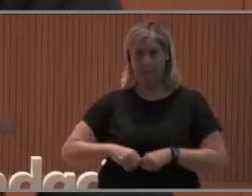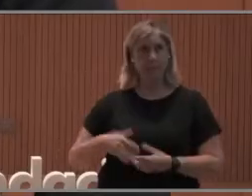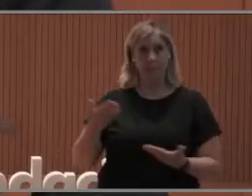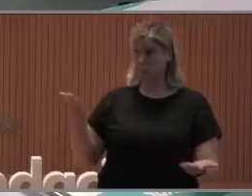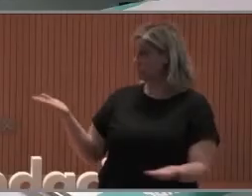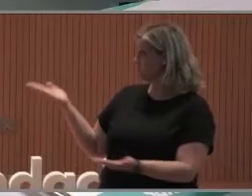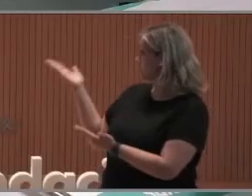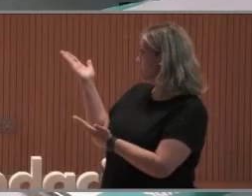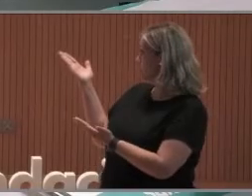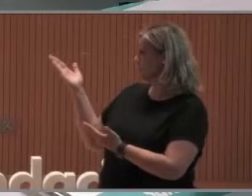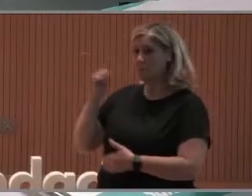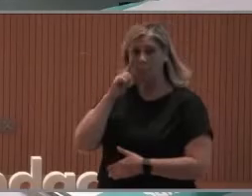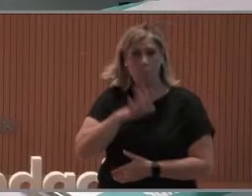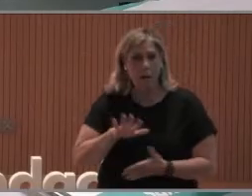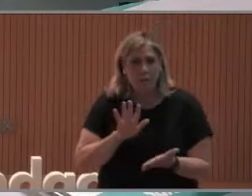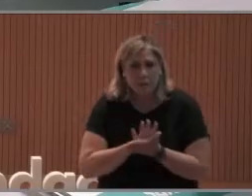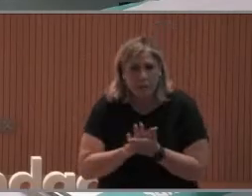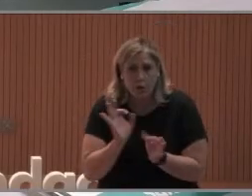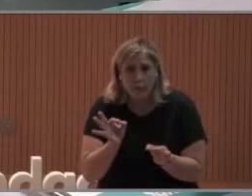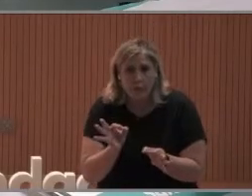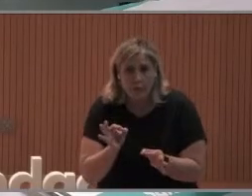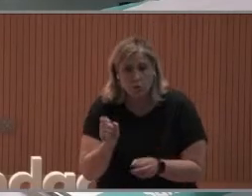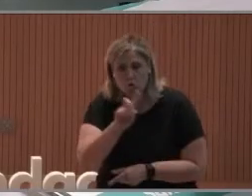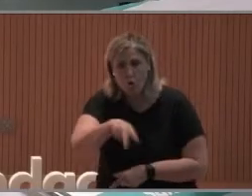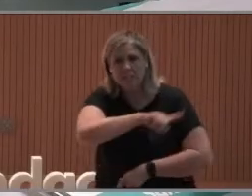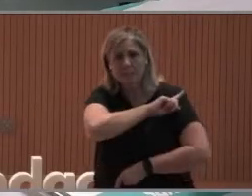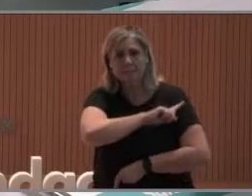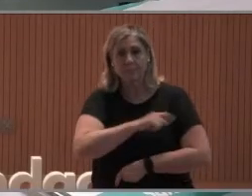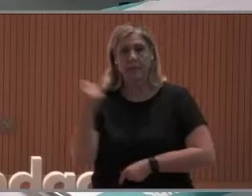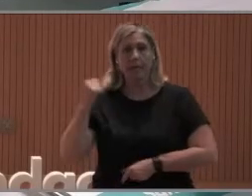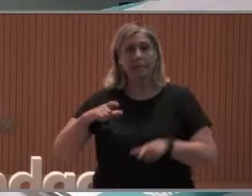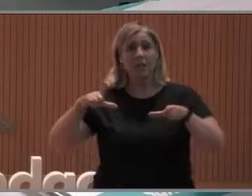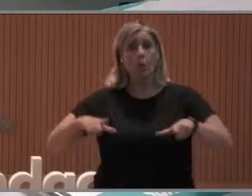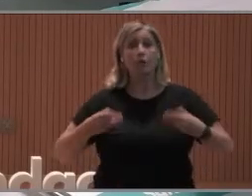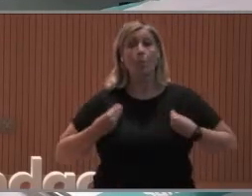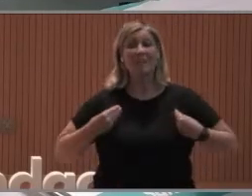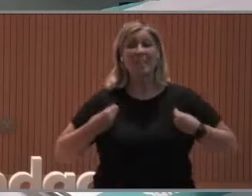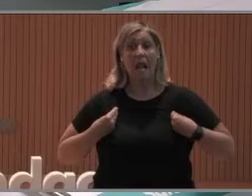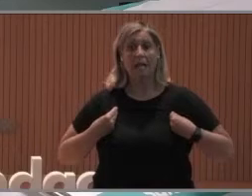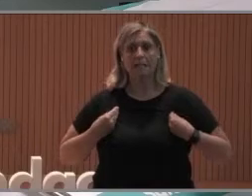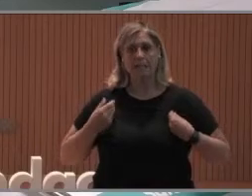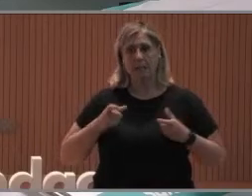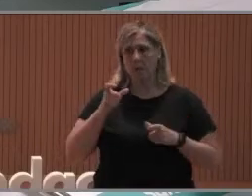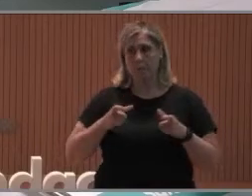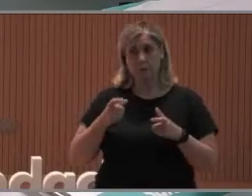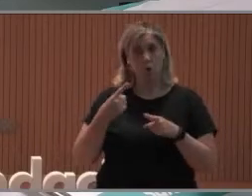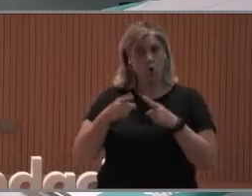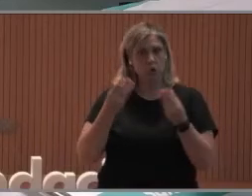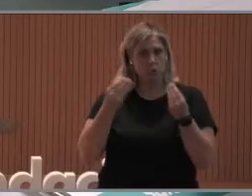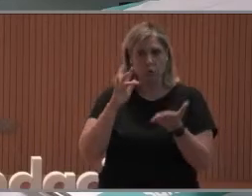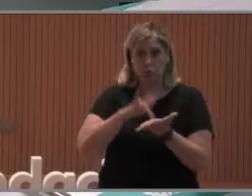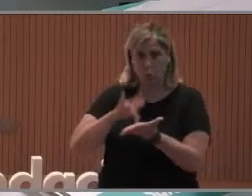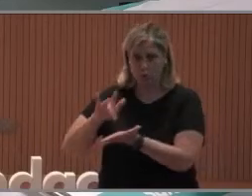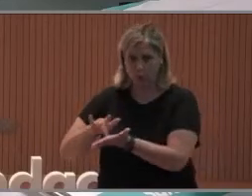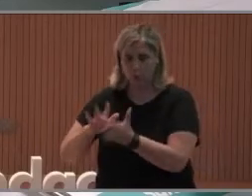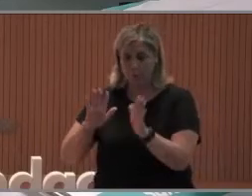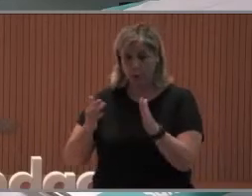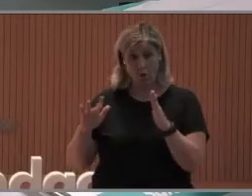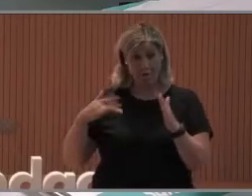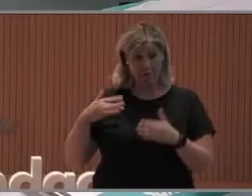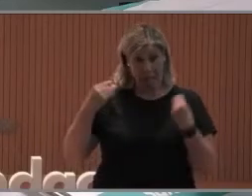sitio, parece un sitio tranquilo, ¿verdad? Pues no lo es. Este es el cuarto de Vitales y por aquí pasaban muchas cosas. Ese día,